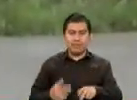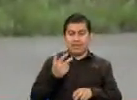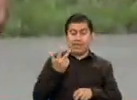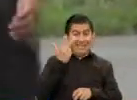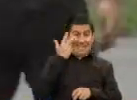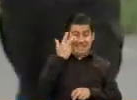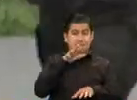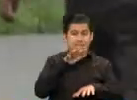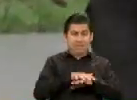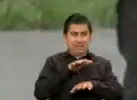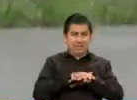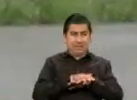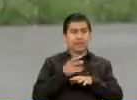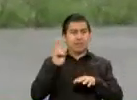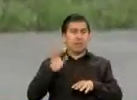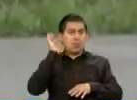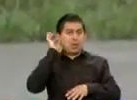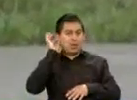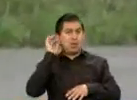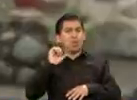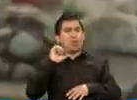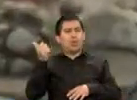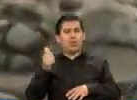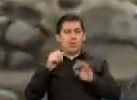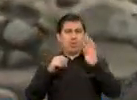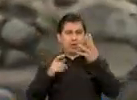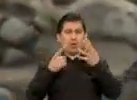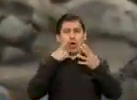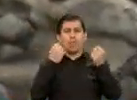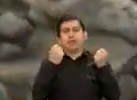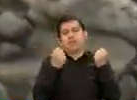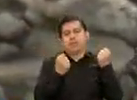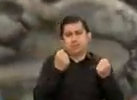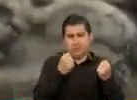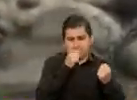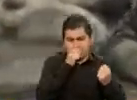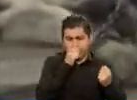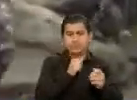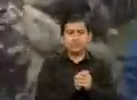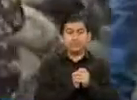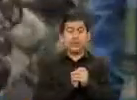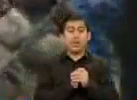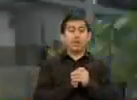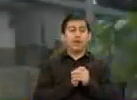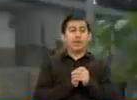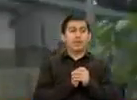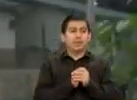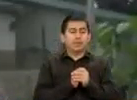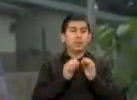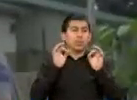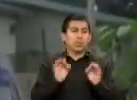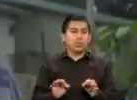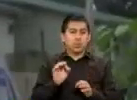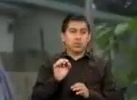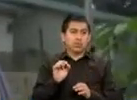de Machala, incluido la mujer, y el cuarto es el chofer del correccional. Estos dos últimos resultaron ilesos. En el vehículo sí